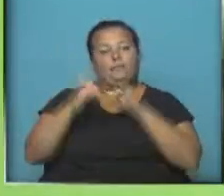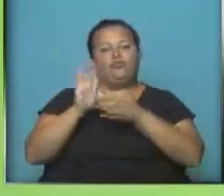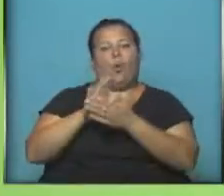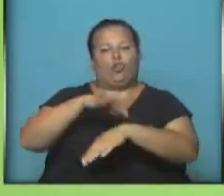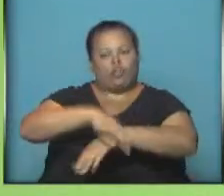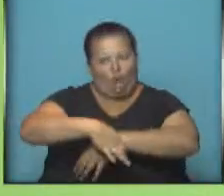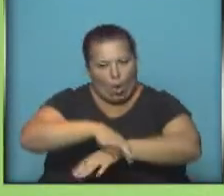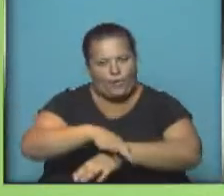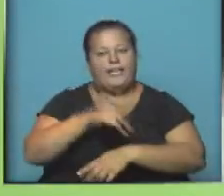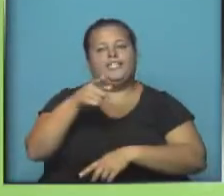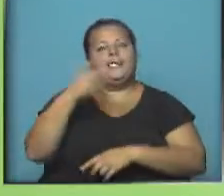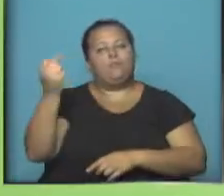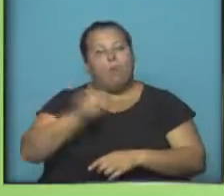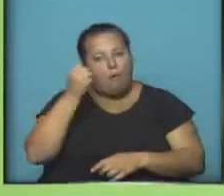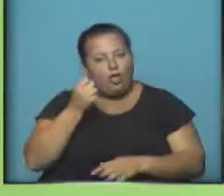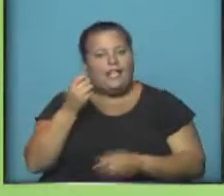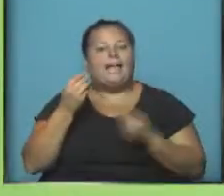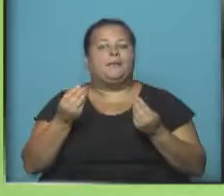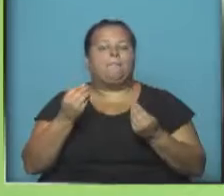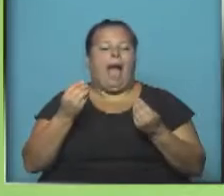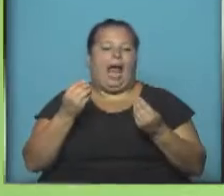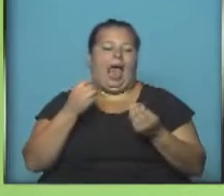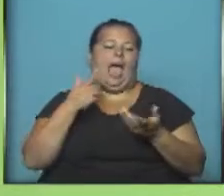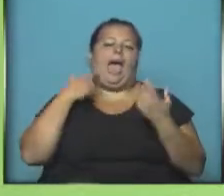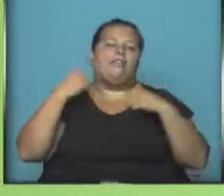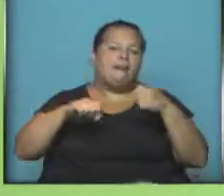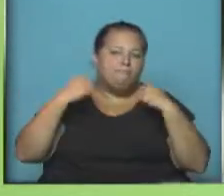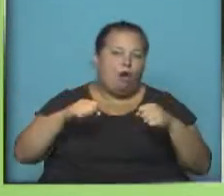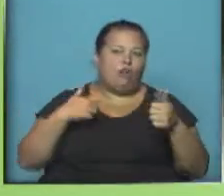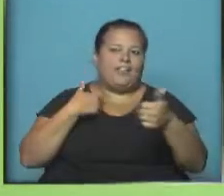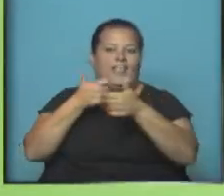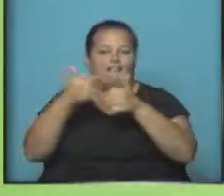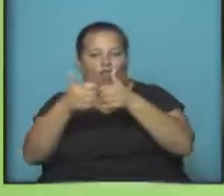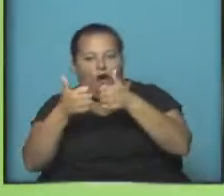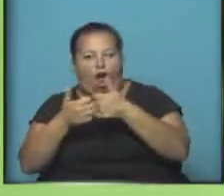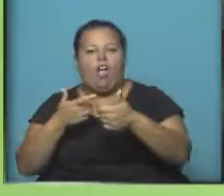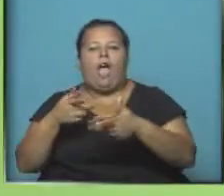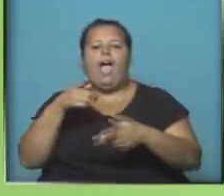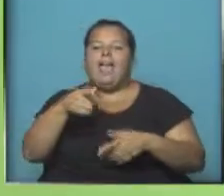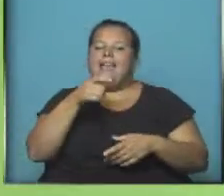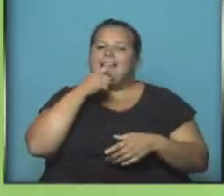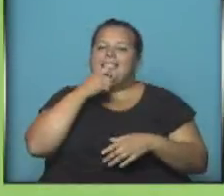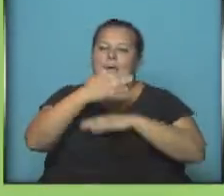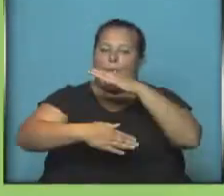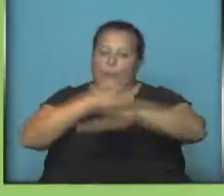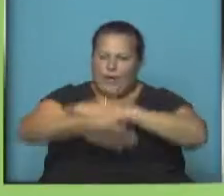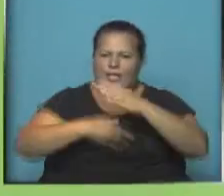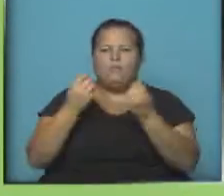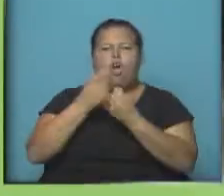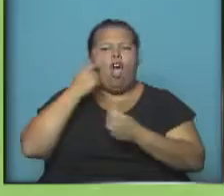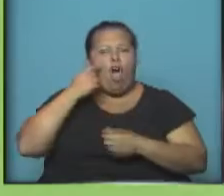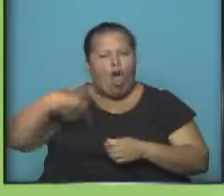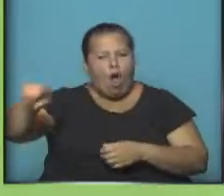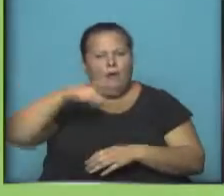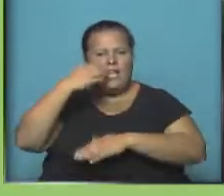y que efectivamente esto es importantísimo a la hora de poder encarar algún deporte de contacto y que el hecho de vendarse, hay muchos hombres